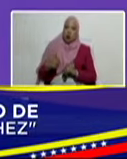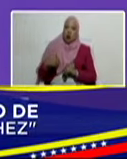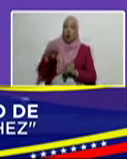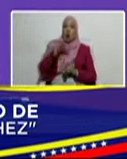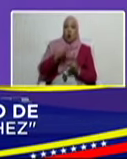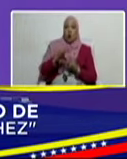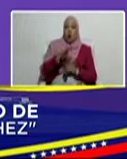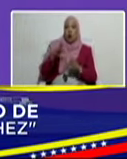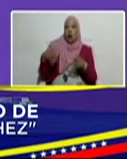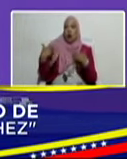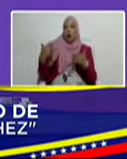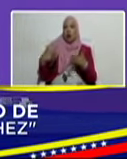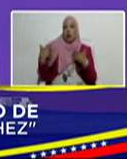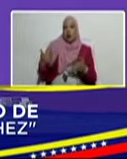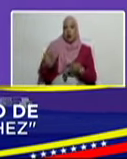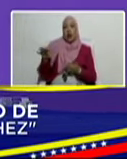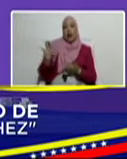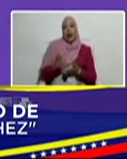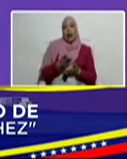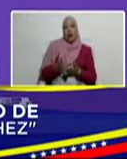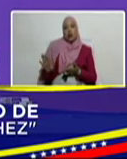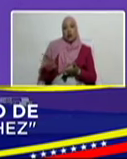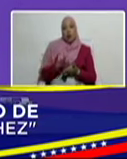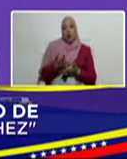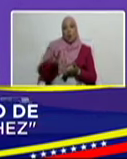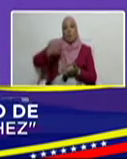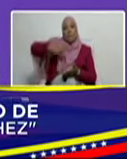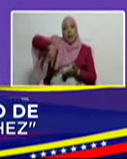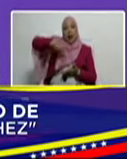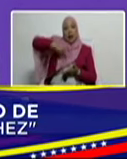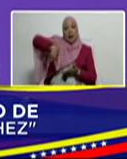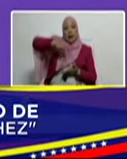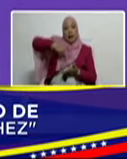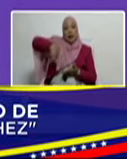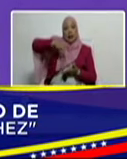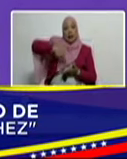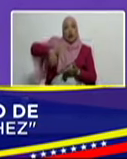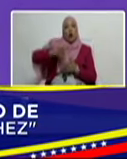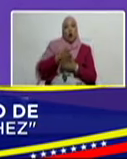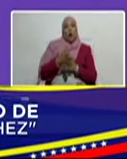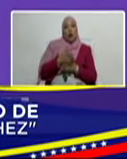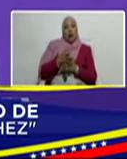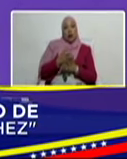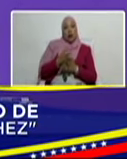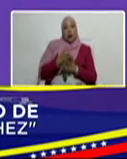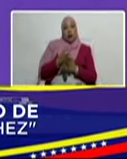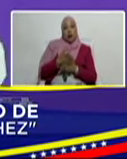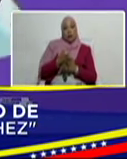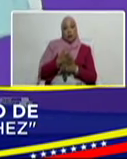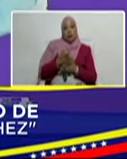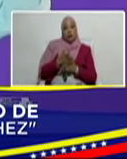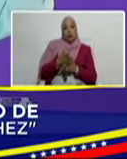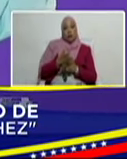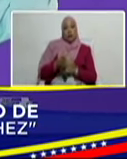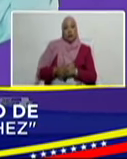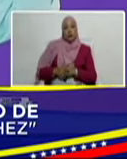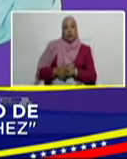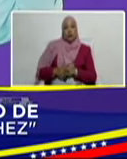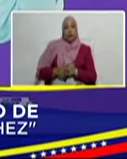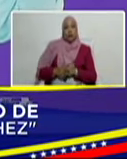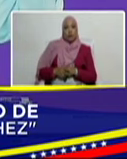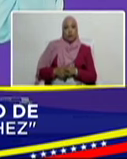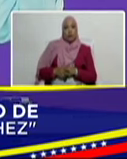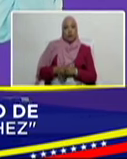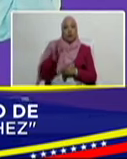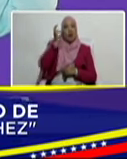cultura, alegría, canción, baile, compartir. Aquí al frente tenemos